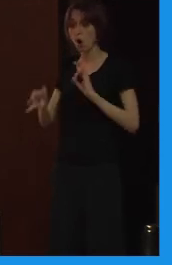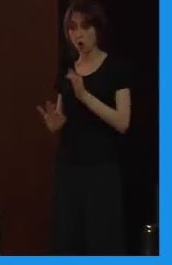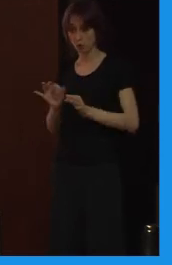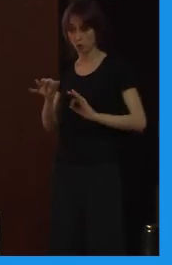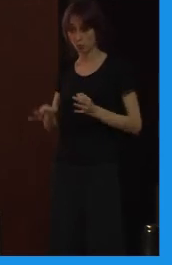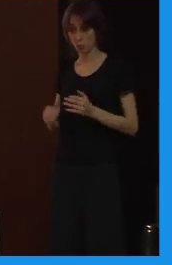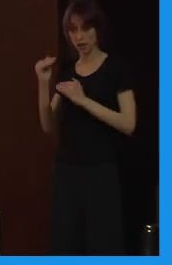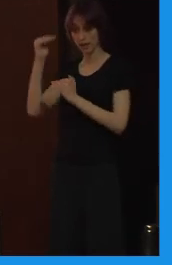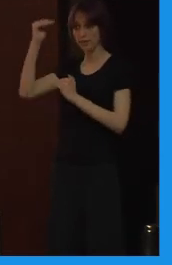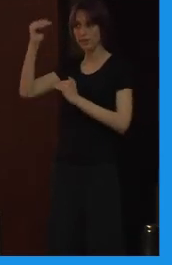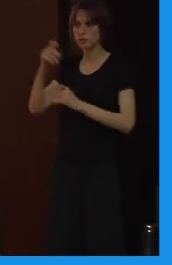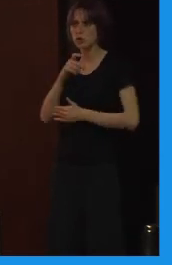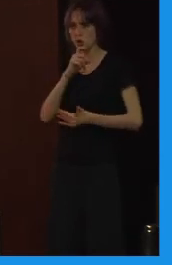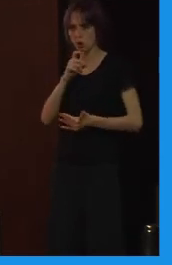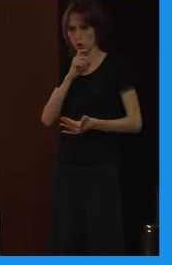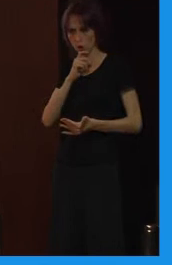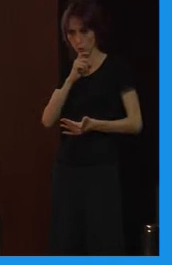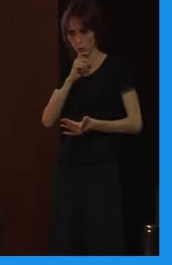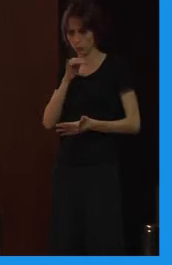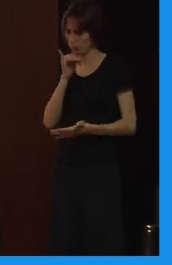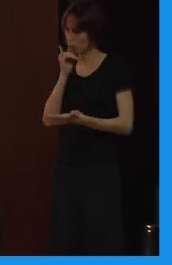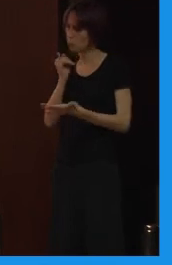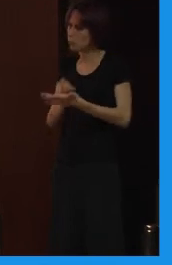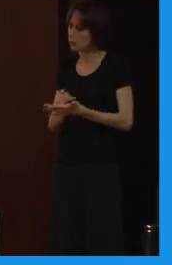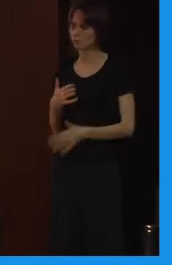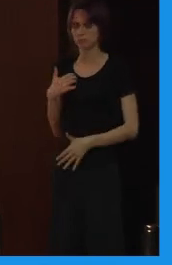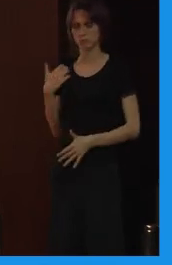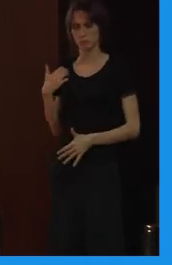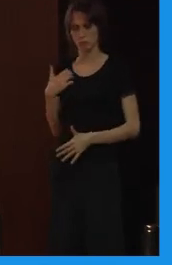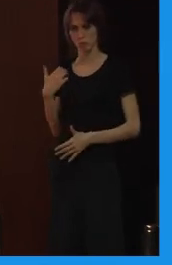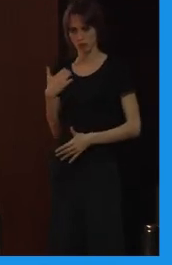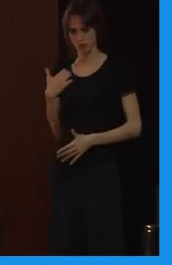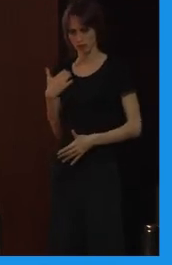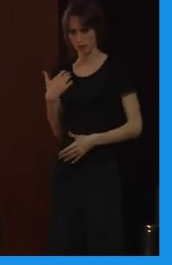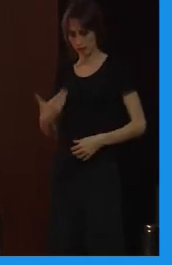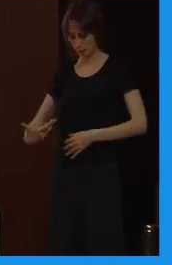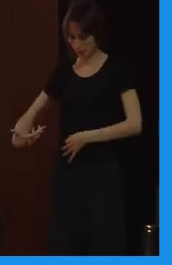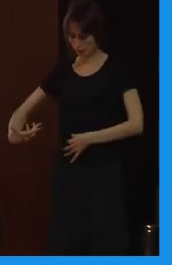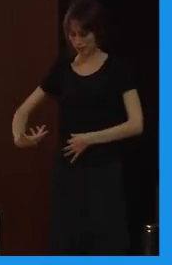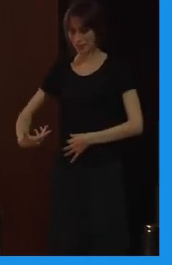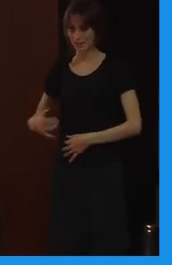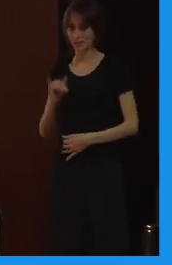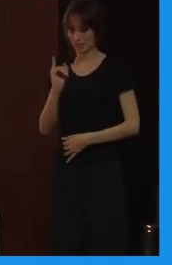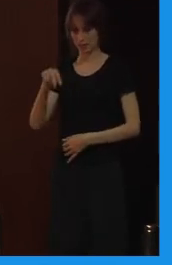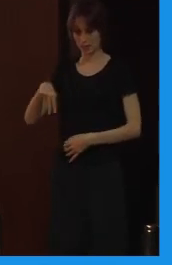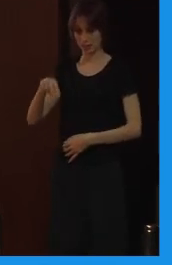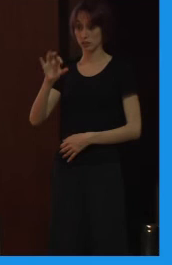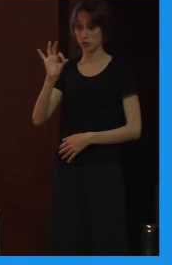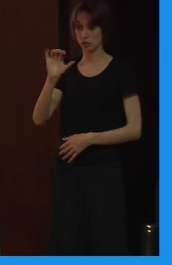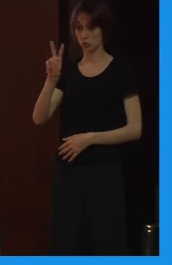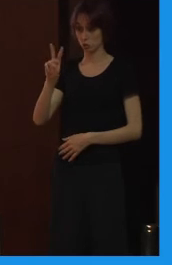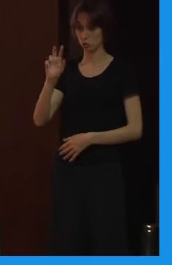molesta, que es crear una hipoglucemia. Si alguien aquí es diabético y se pincha insulina, se crea el mayor estrés que